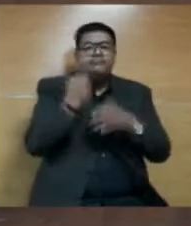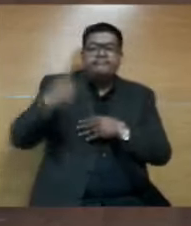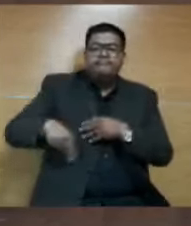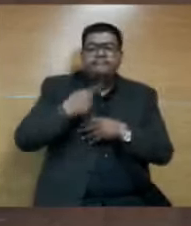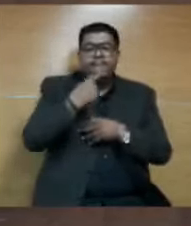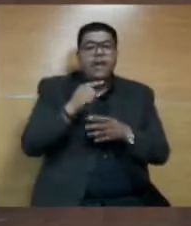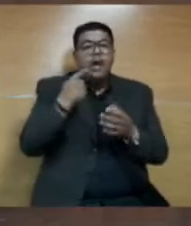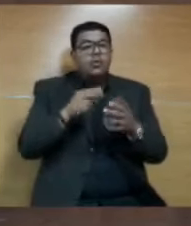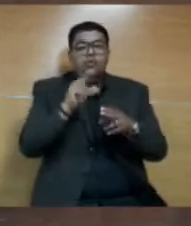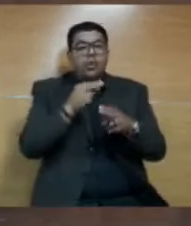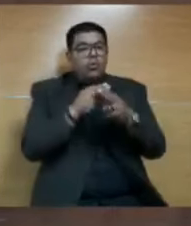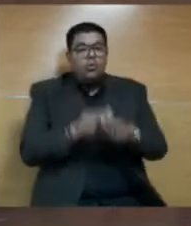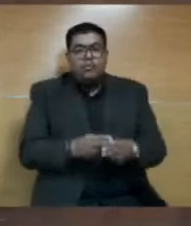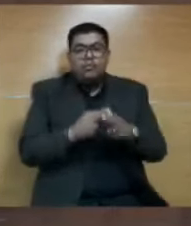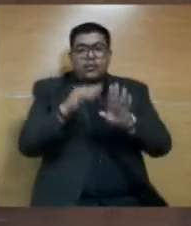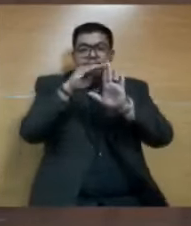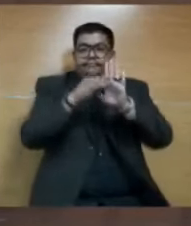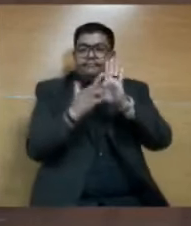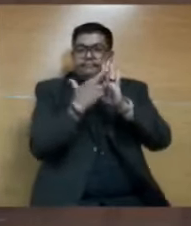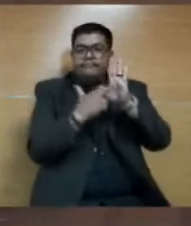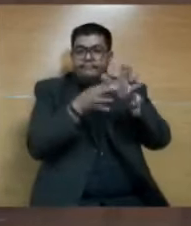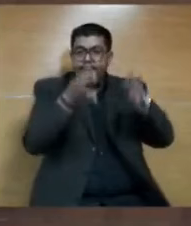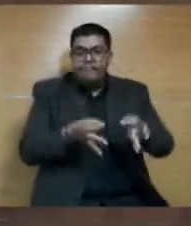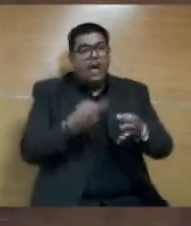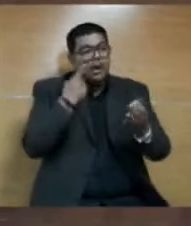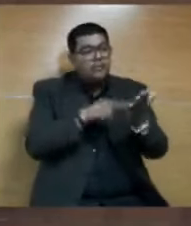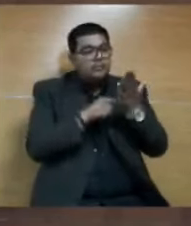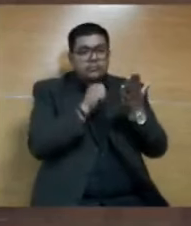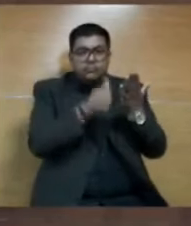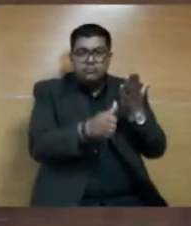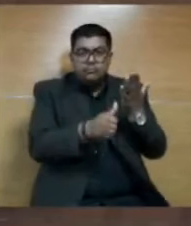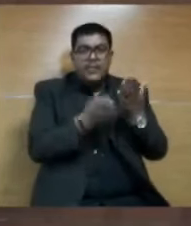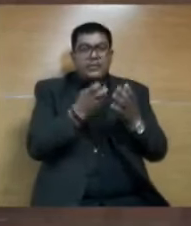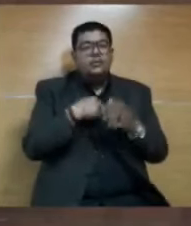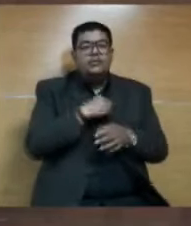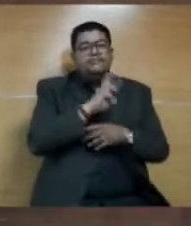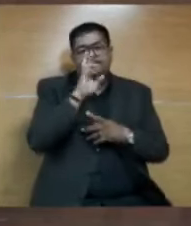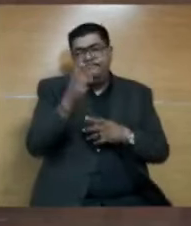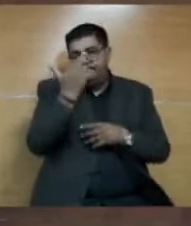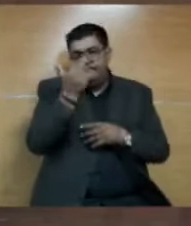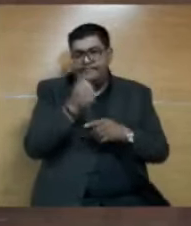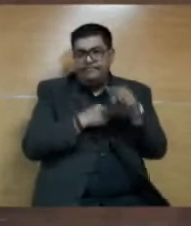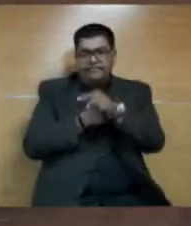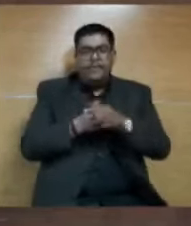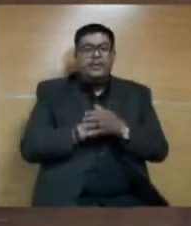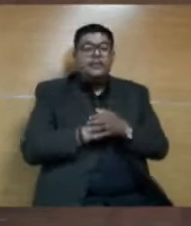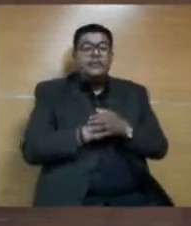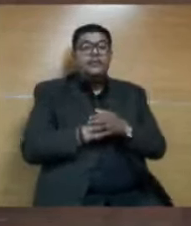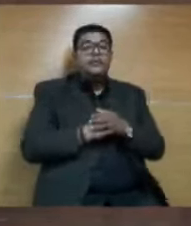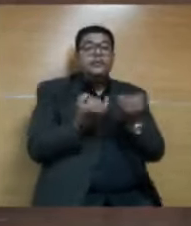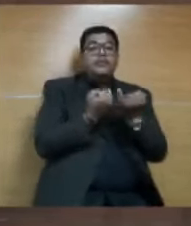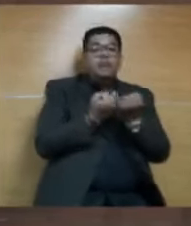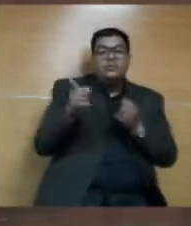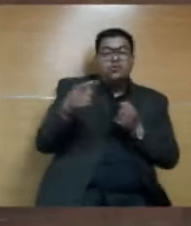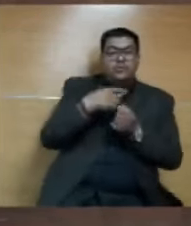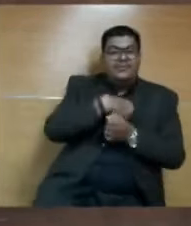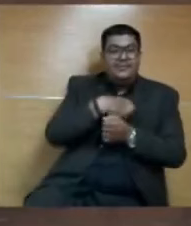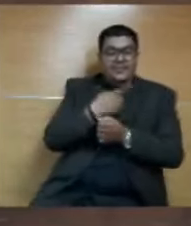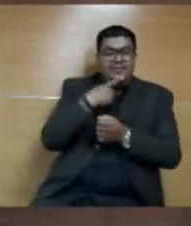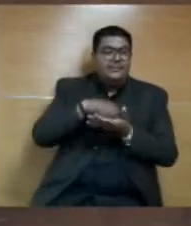consideraba que este no cumplía con los elementos requeridos. Por otro lado, se propone declarar inoperante el motivo de disenso